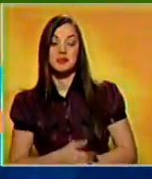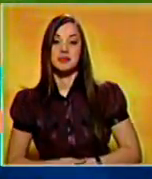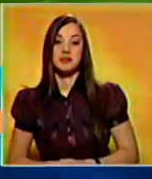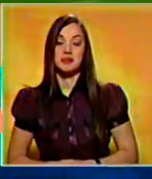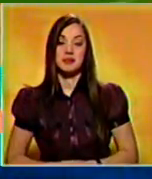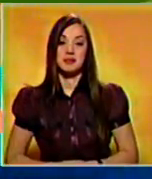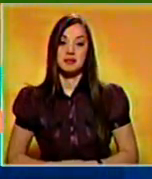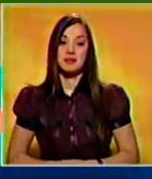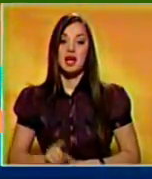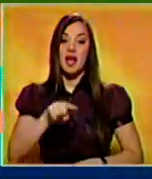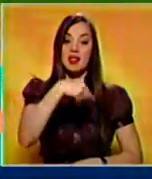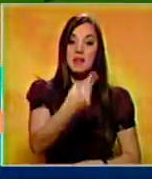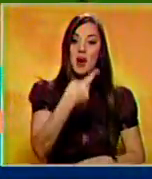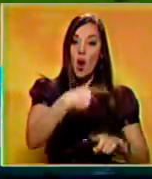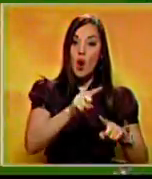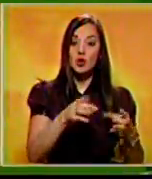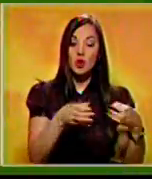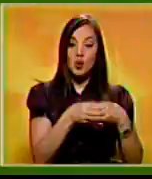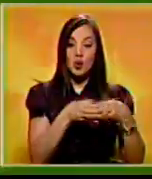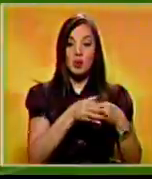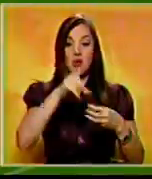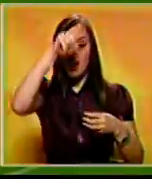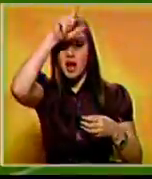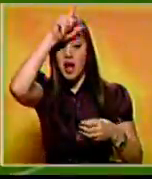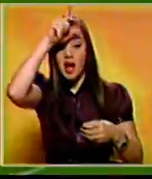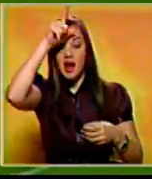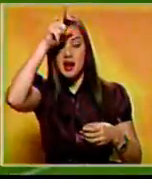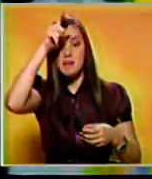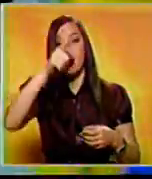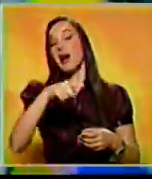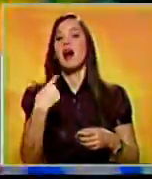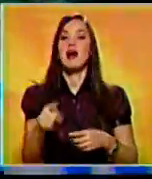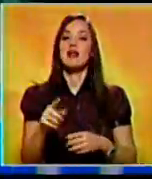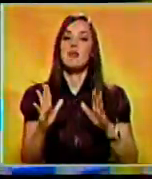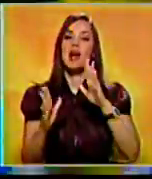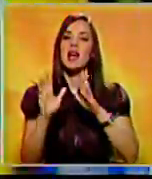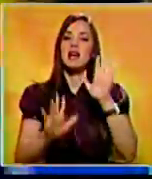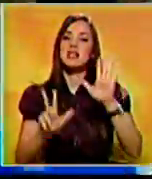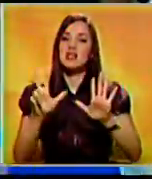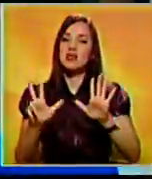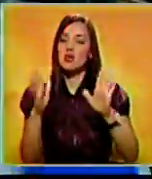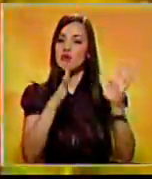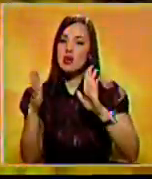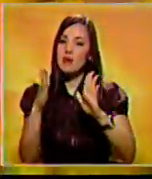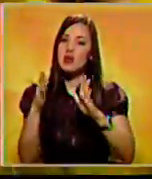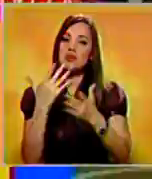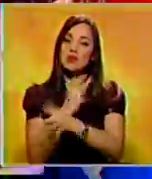el cuadro alemán. La vuelta de esta serie será el 18 de marzo en territorio germano.